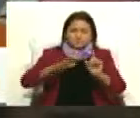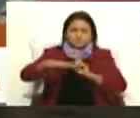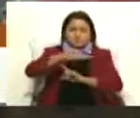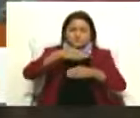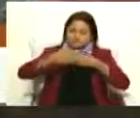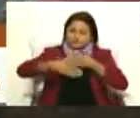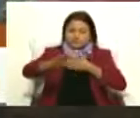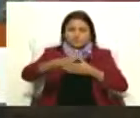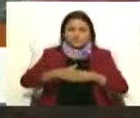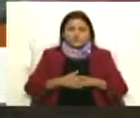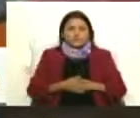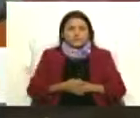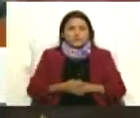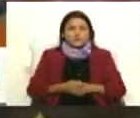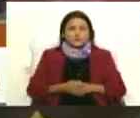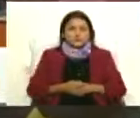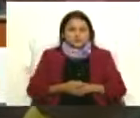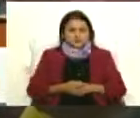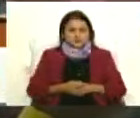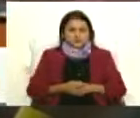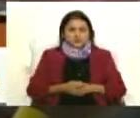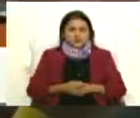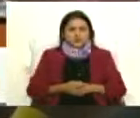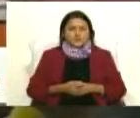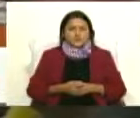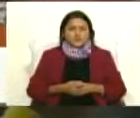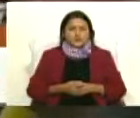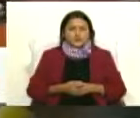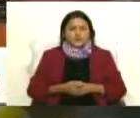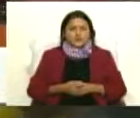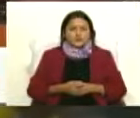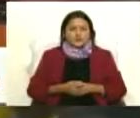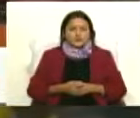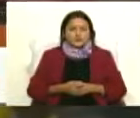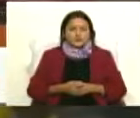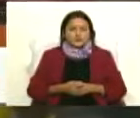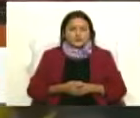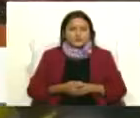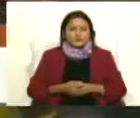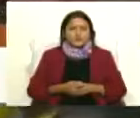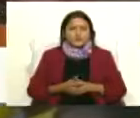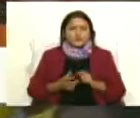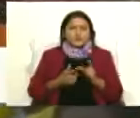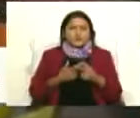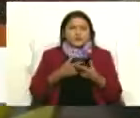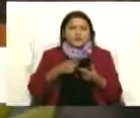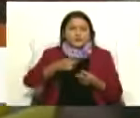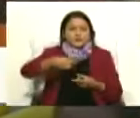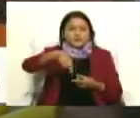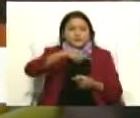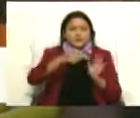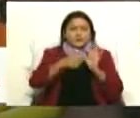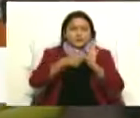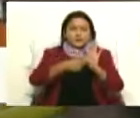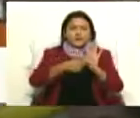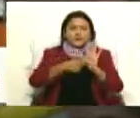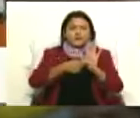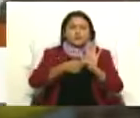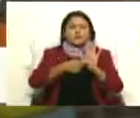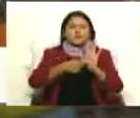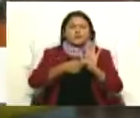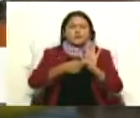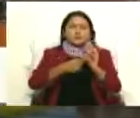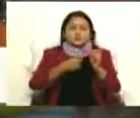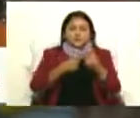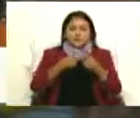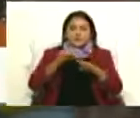la posteridad y para nuestras generaciones futuras, que se sientan orgullosos de nosotros. Y a nuestros niños